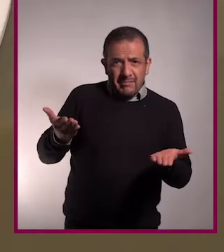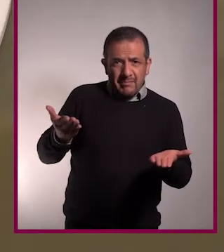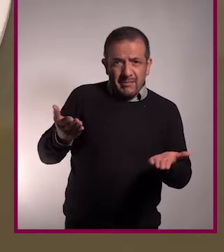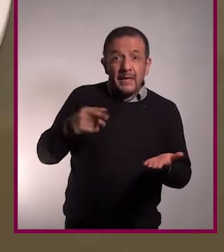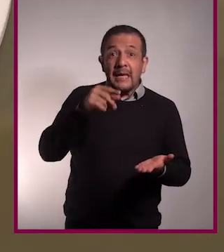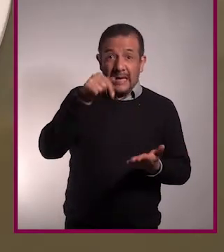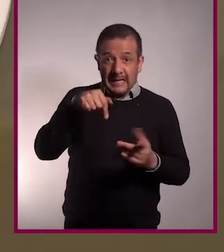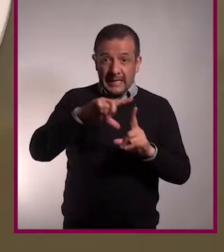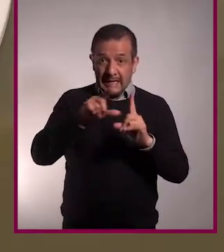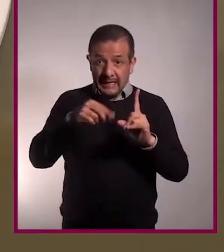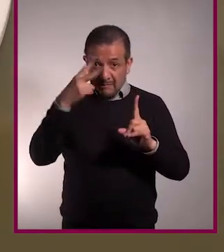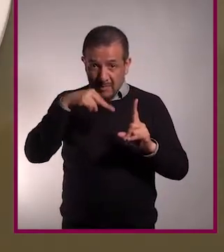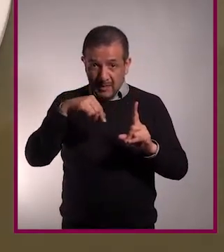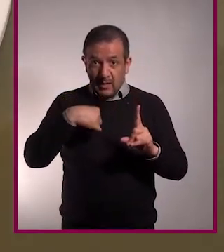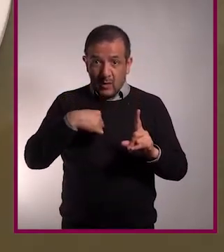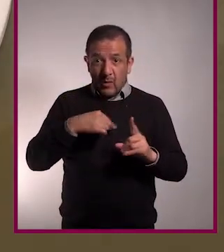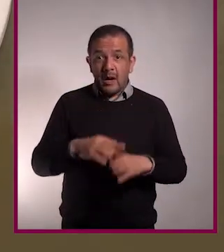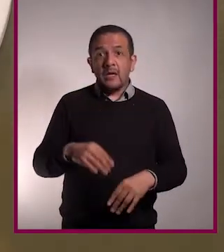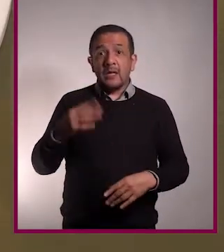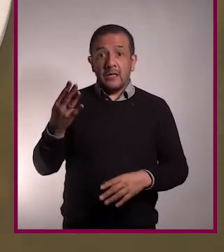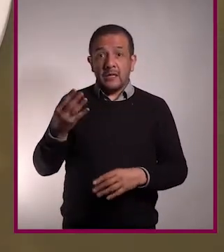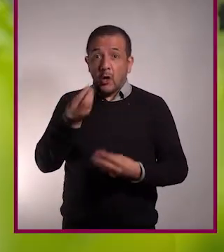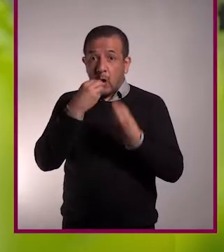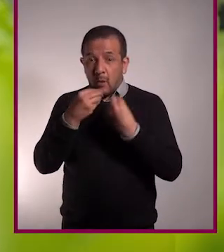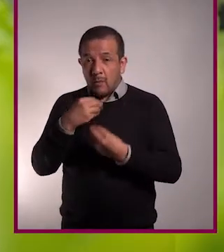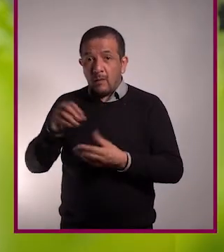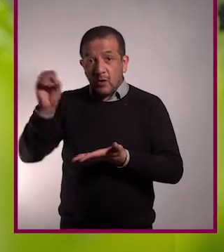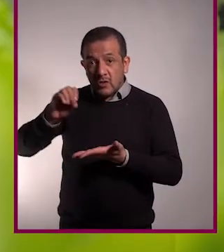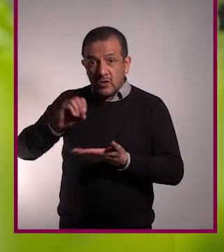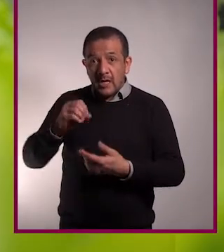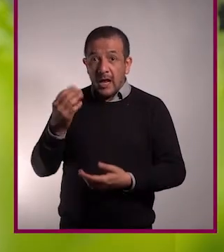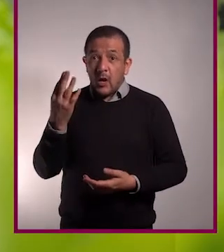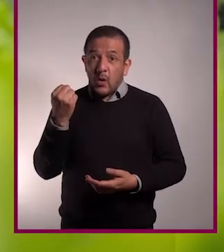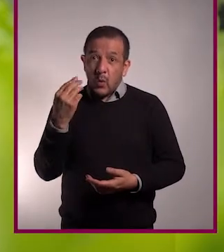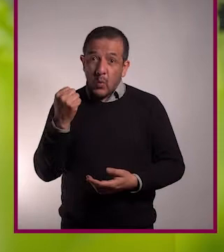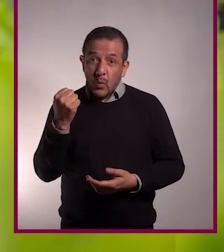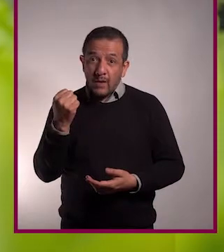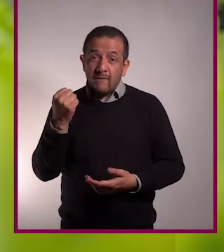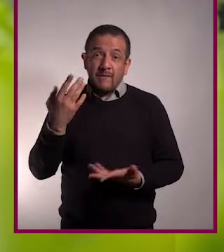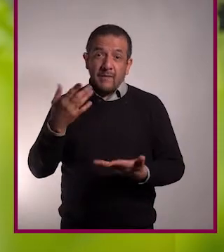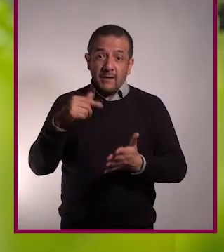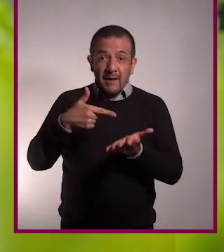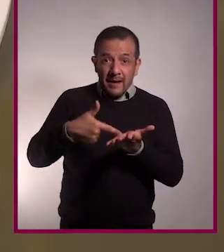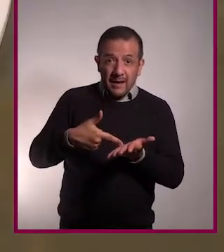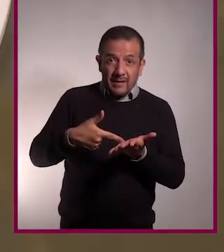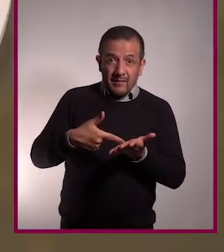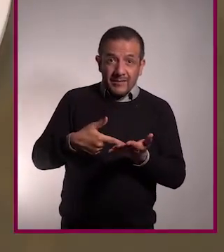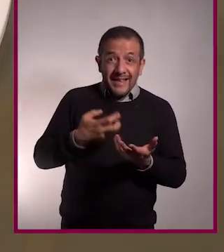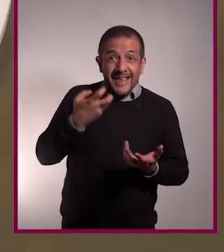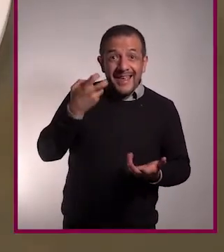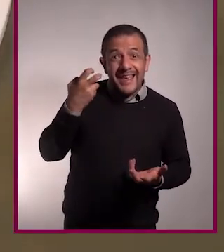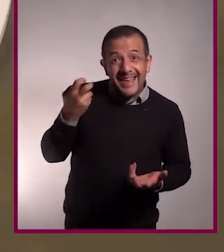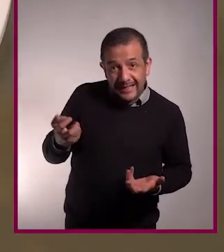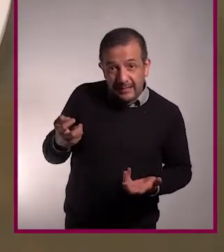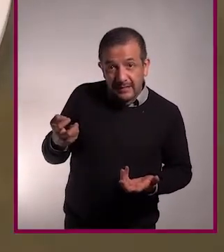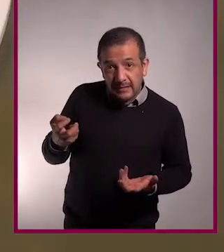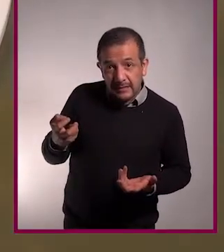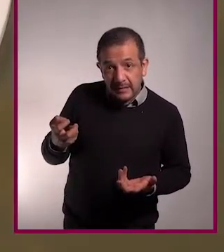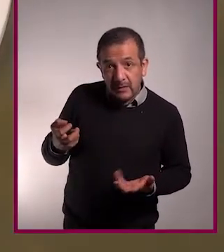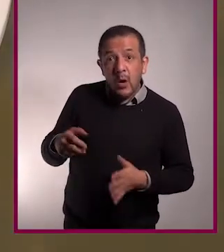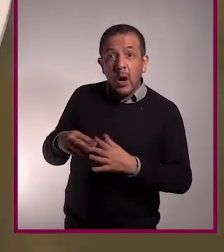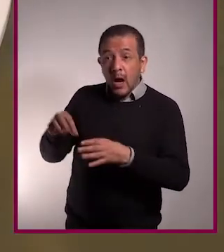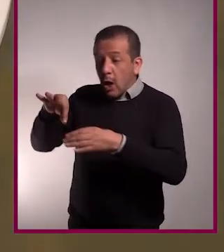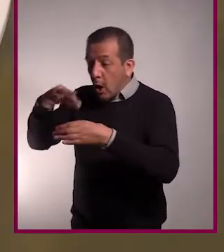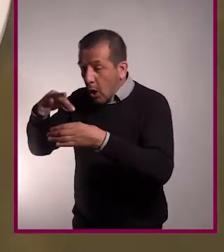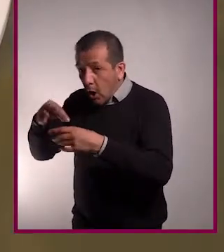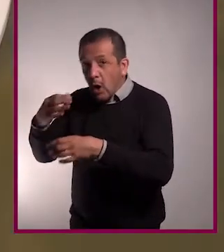a media cucharadita. Y en nuestro país, el promedio anda entre 7 y 9 gramos. De estos, la